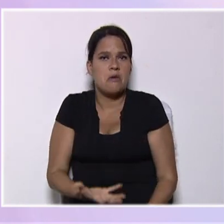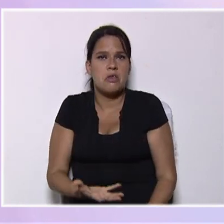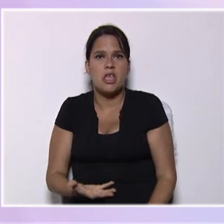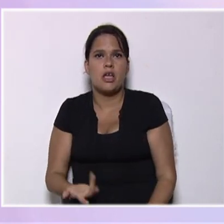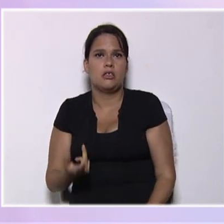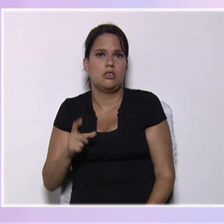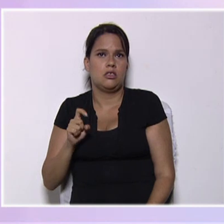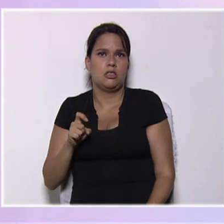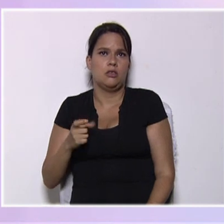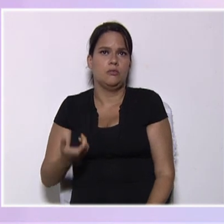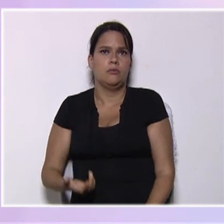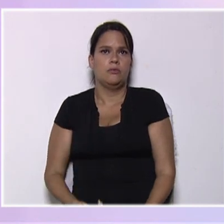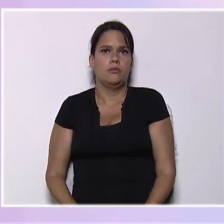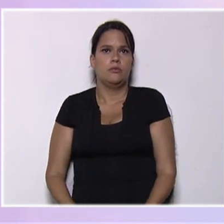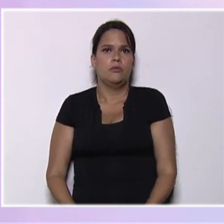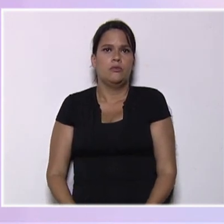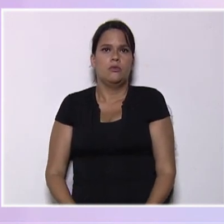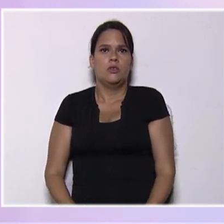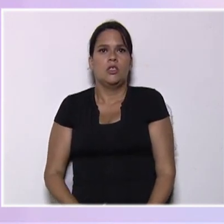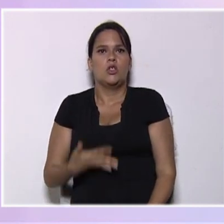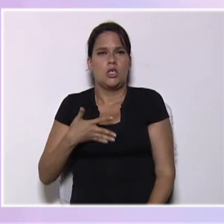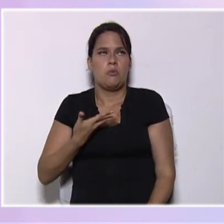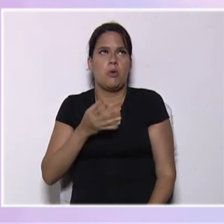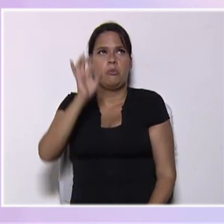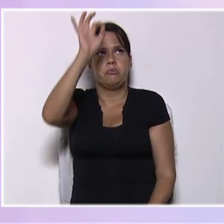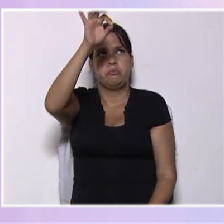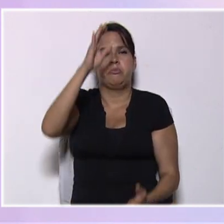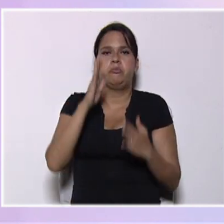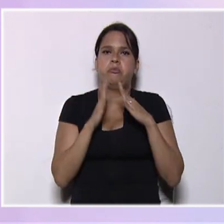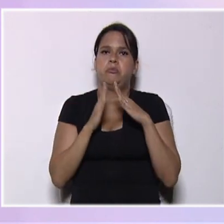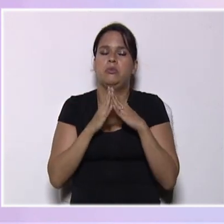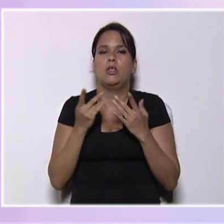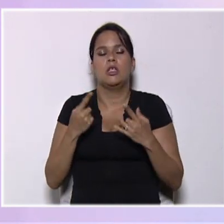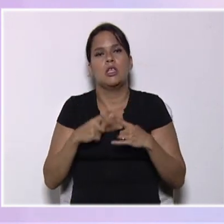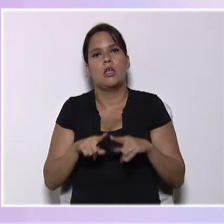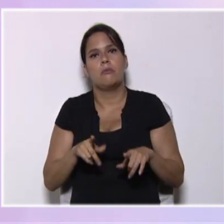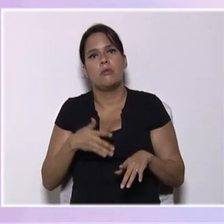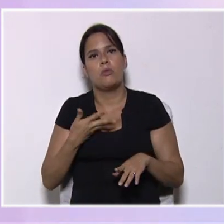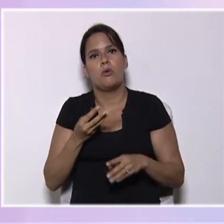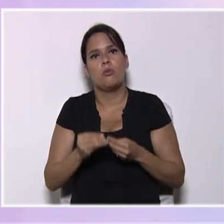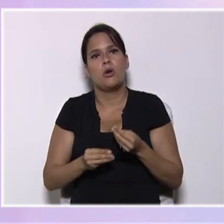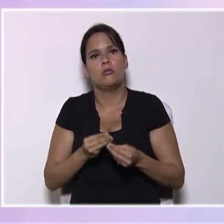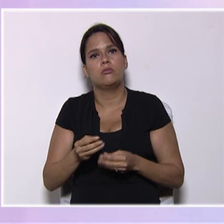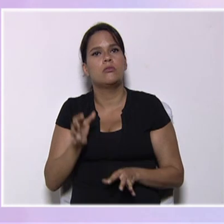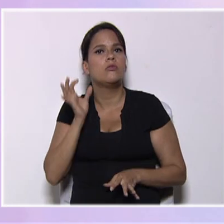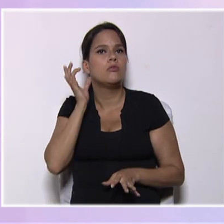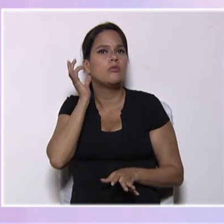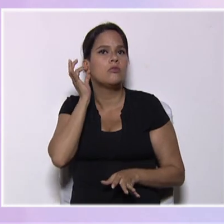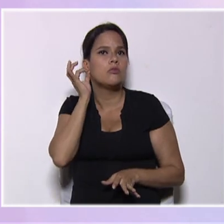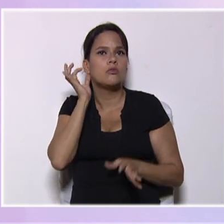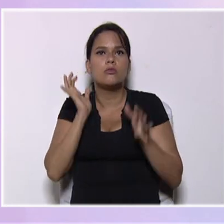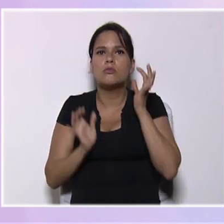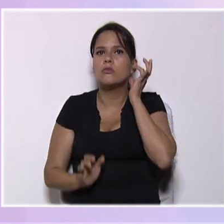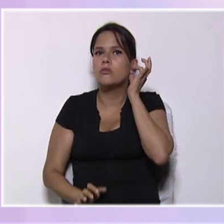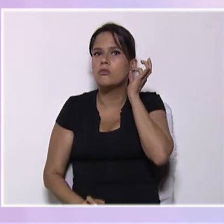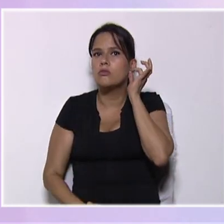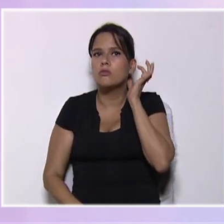es necesario. Y esto es un adorno excelente. También tenemos zarcillos. Zarcillos hechos a partir